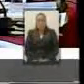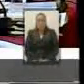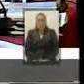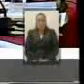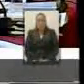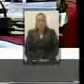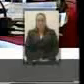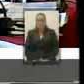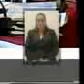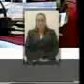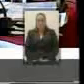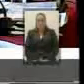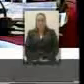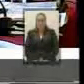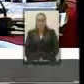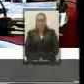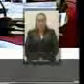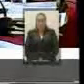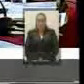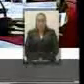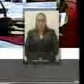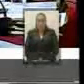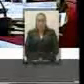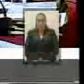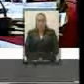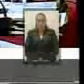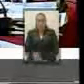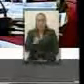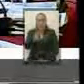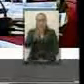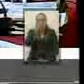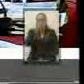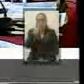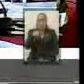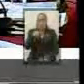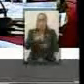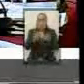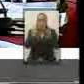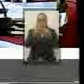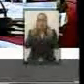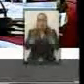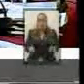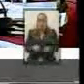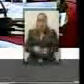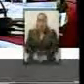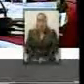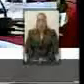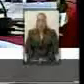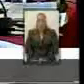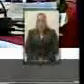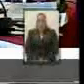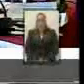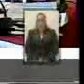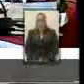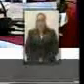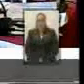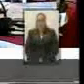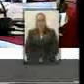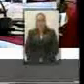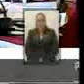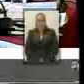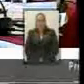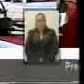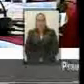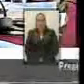saqueando los Oviedo Pomalca. Y esto no es una broma, presidente. Quiero poner acá un cuadro que ya lo puse en la Comisión de Agricultura, pero claro,